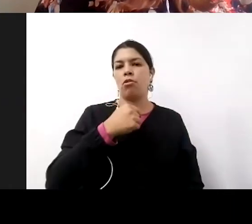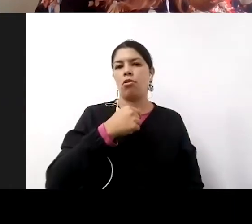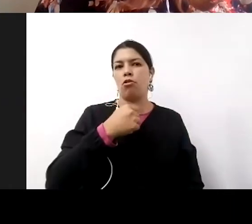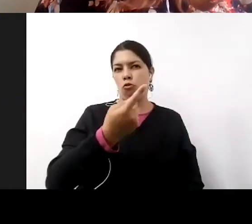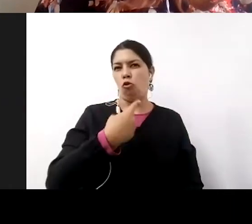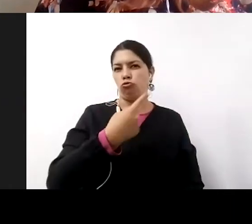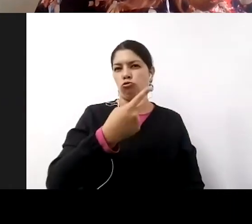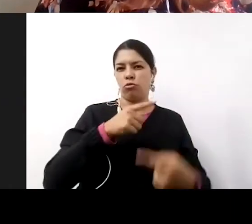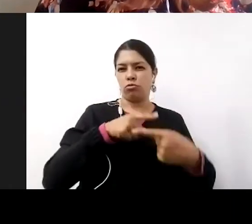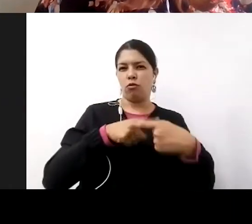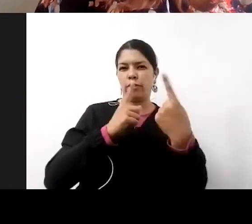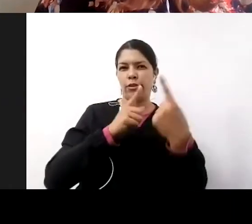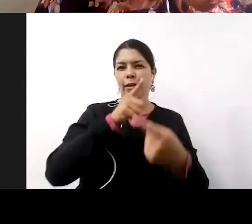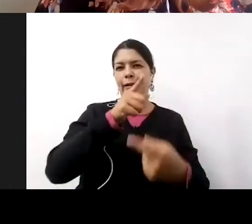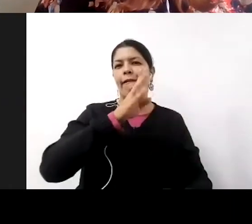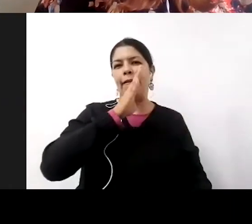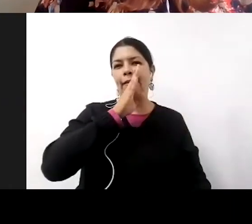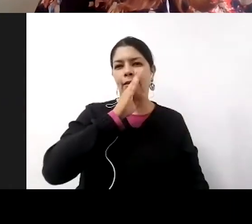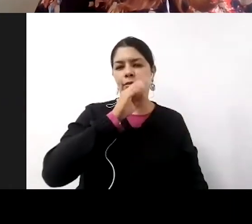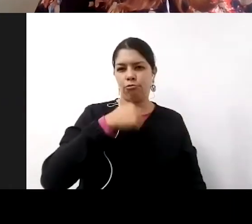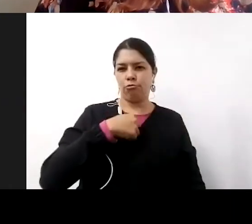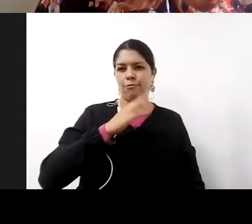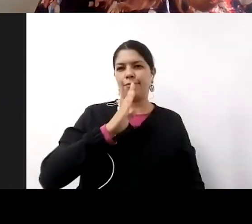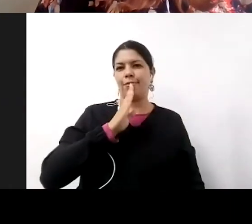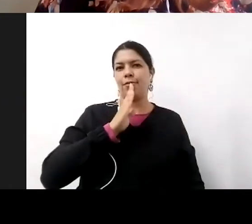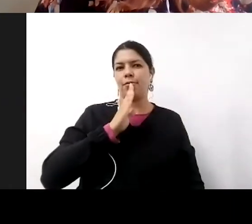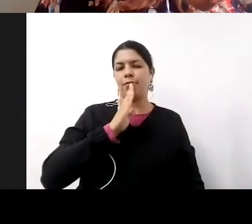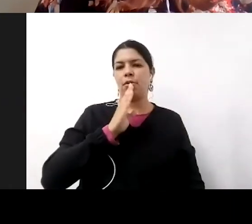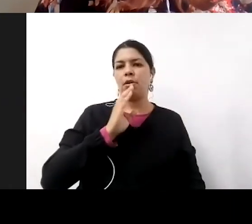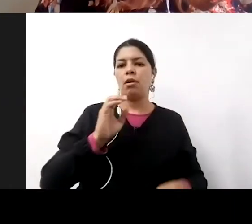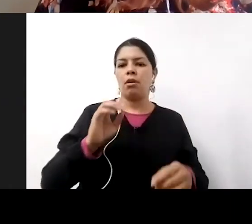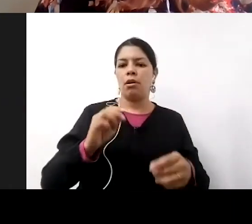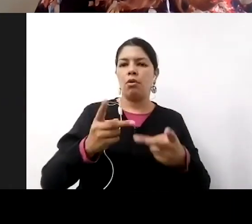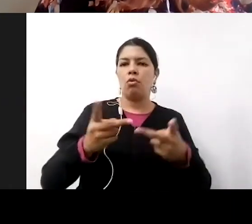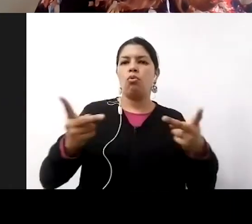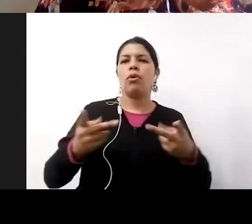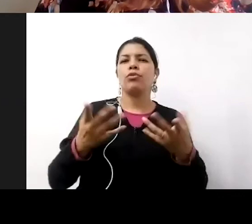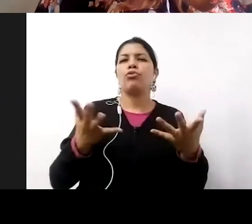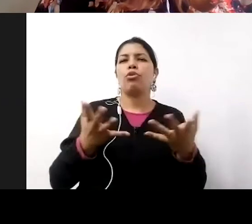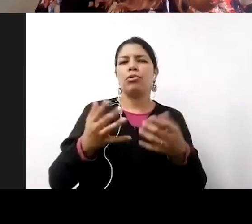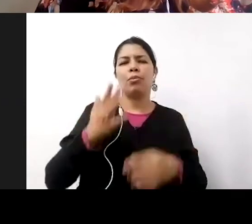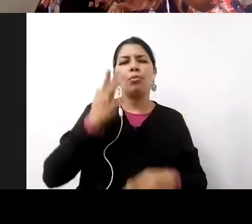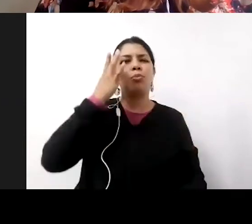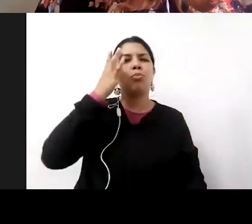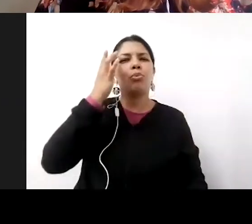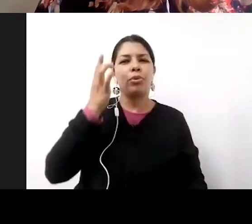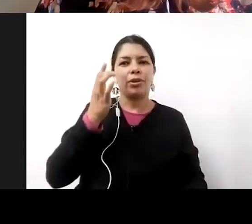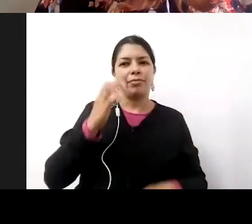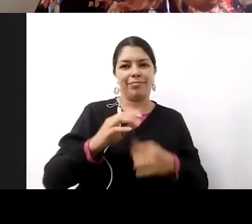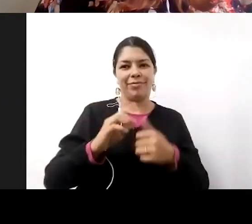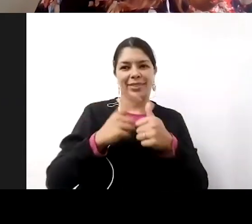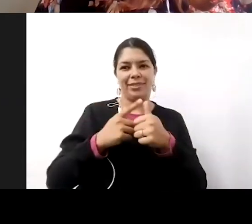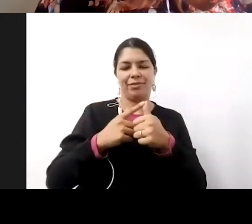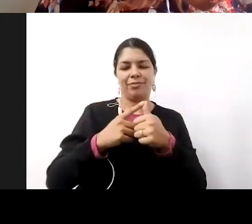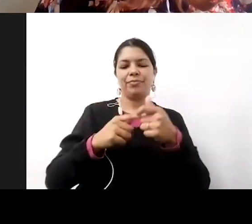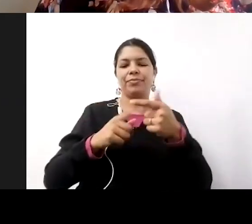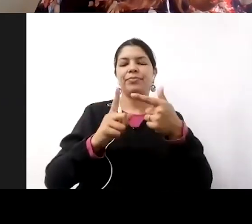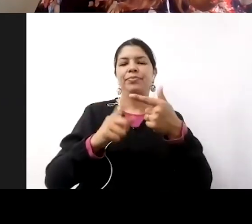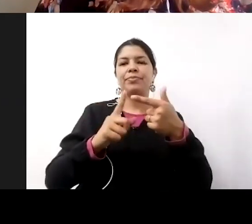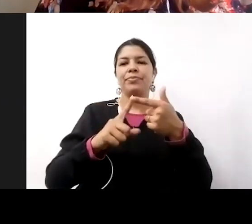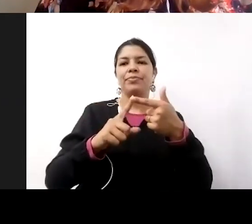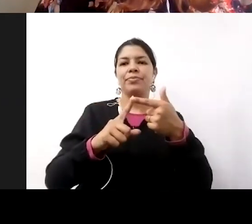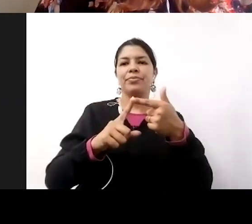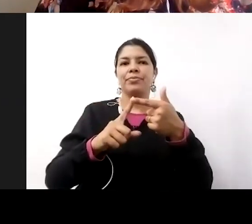qué momento y lugar se ha producido y de qué manera y por qué. En el segundo lugar, hay